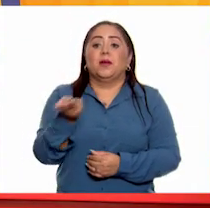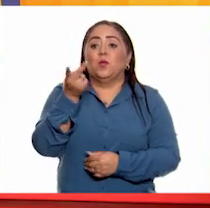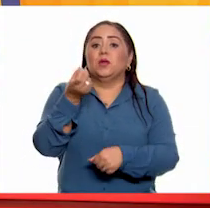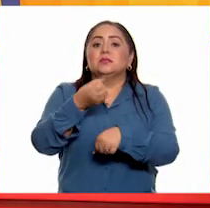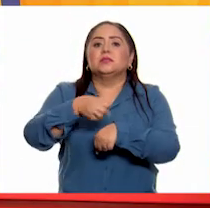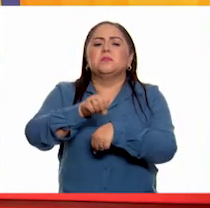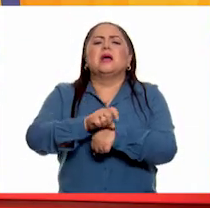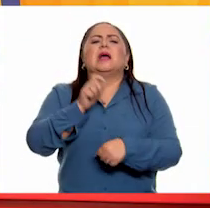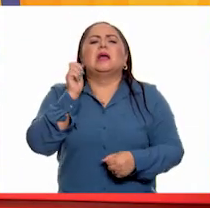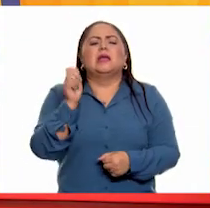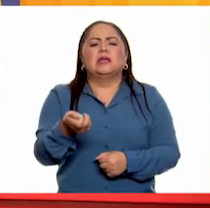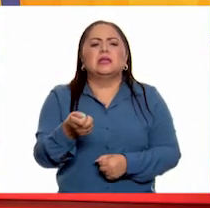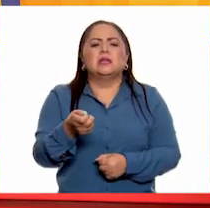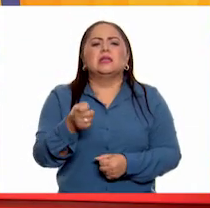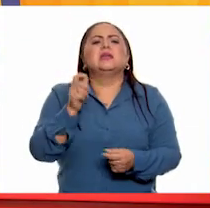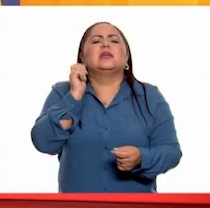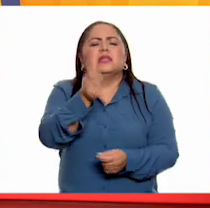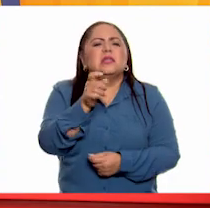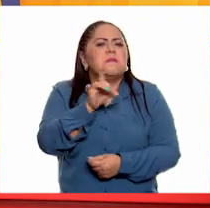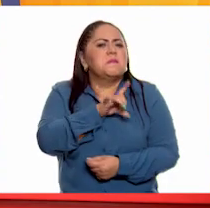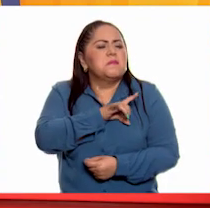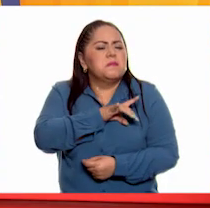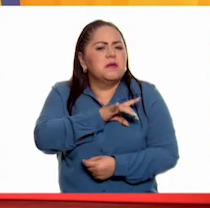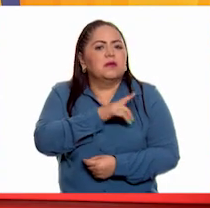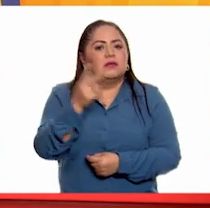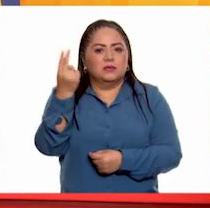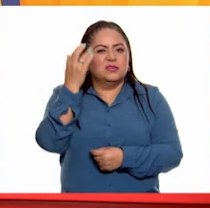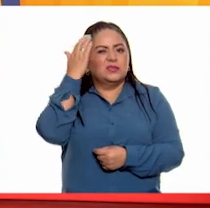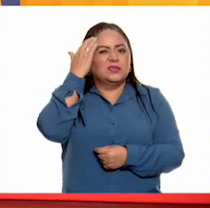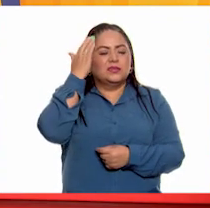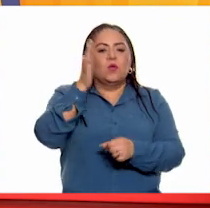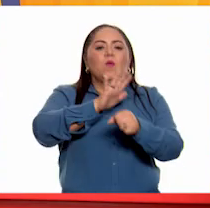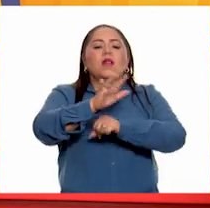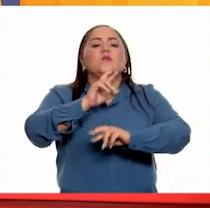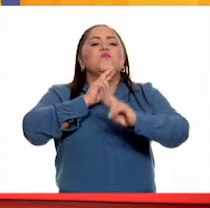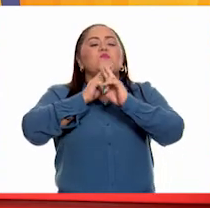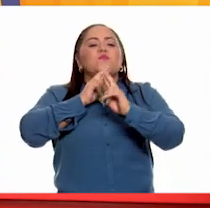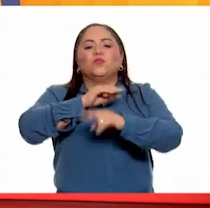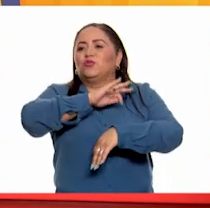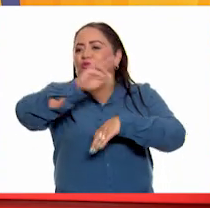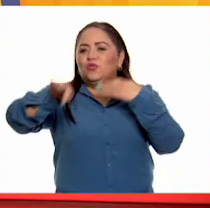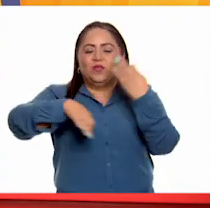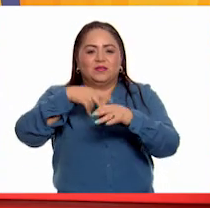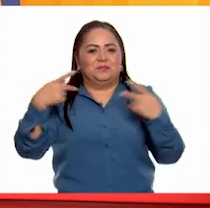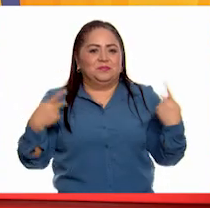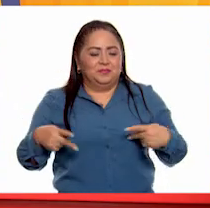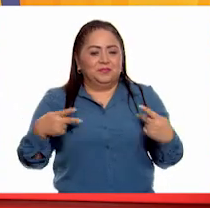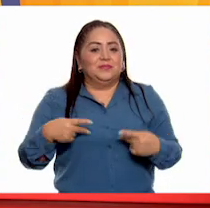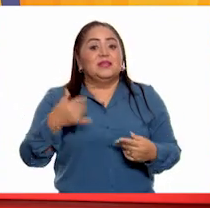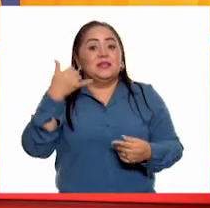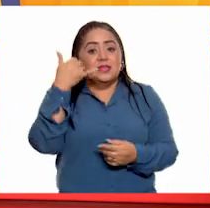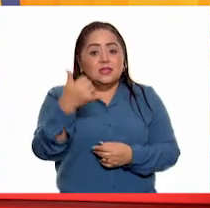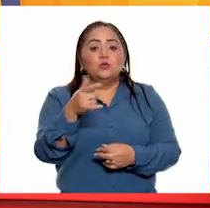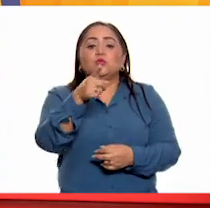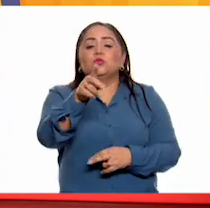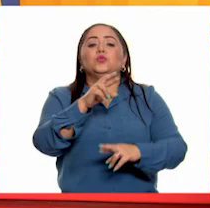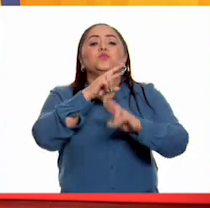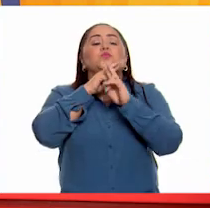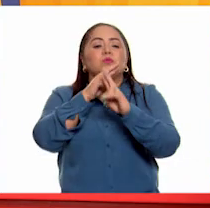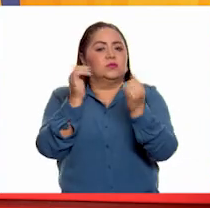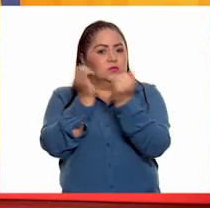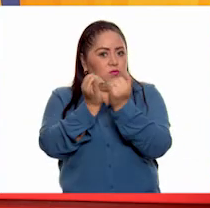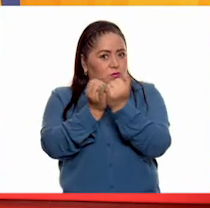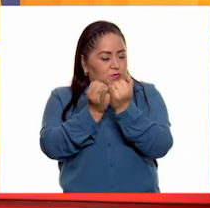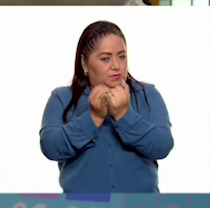semana es, ¿qué te da miedo? Queremos conocer las respuestas de todo nuestro público. Y tu respuesta